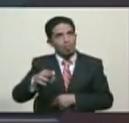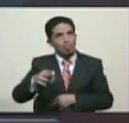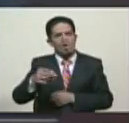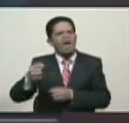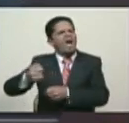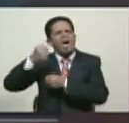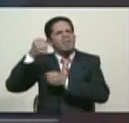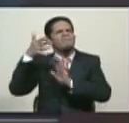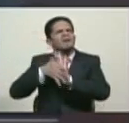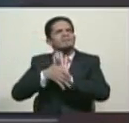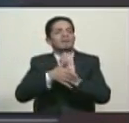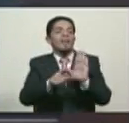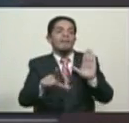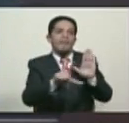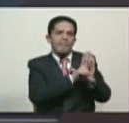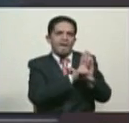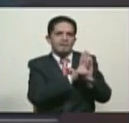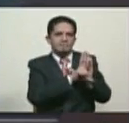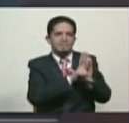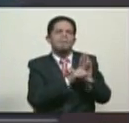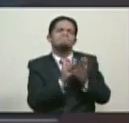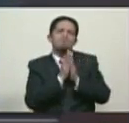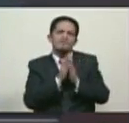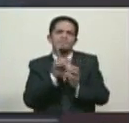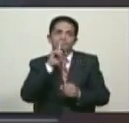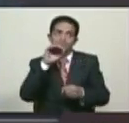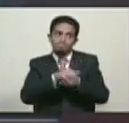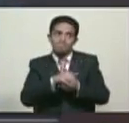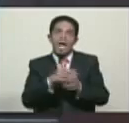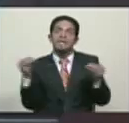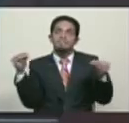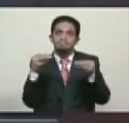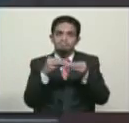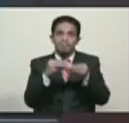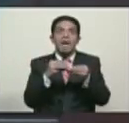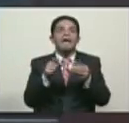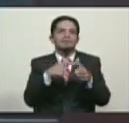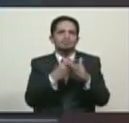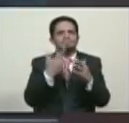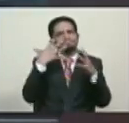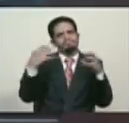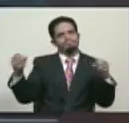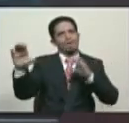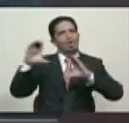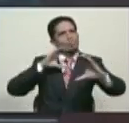son la ley y el derecho. Cúmplanlas y hablaremos el mismo lenguaje.